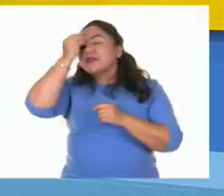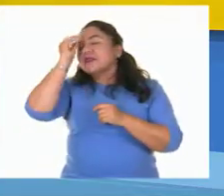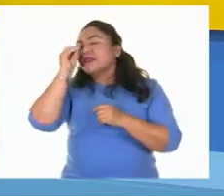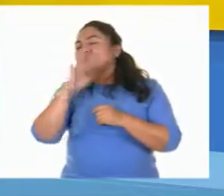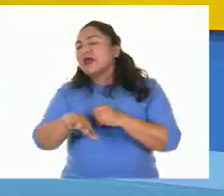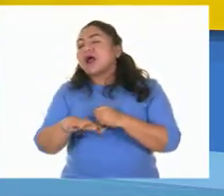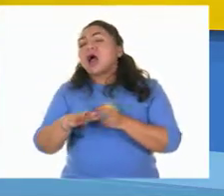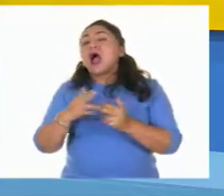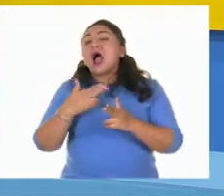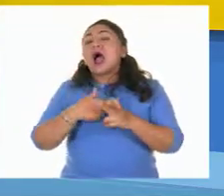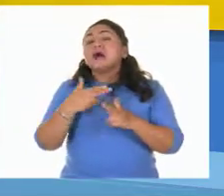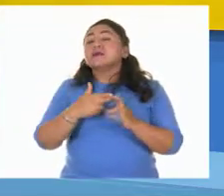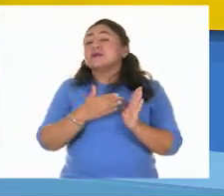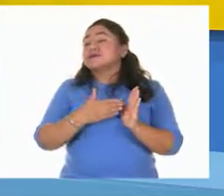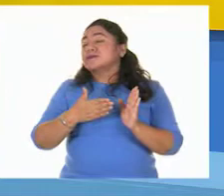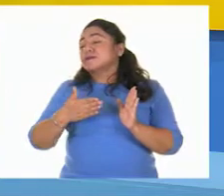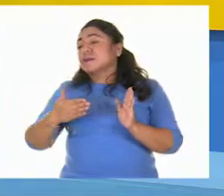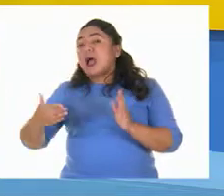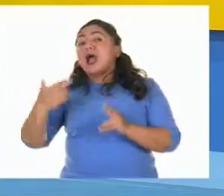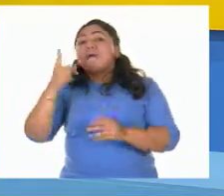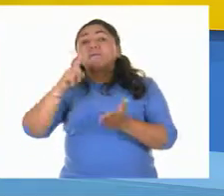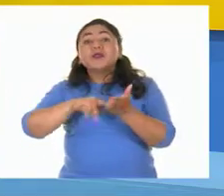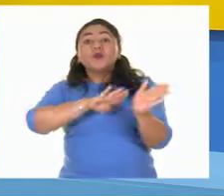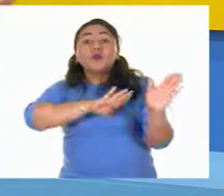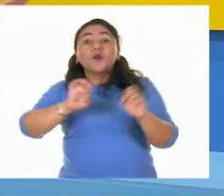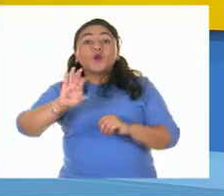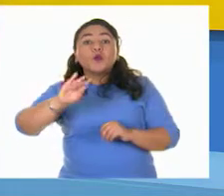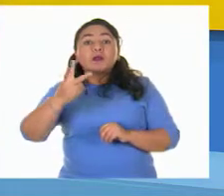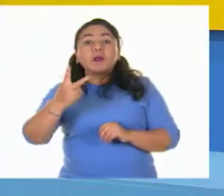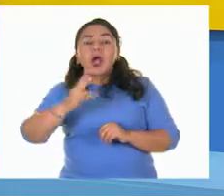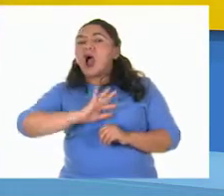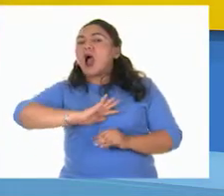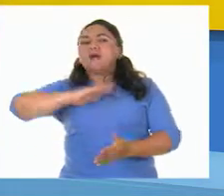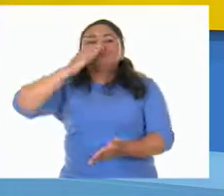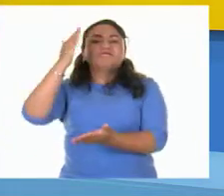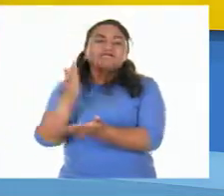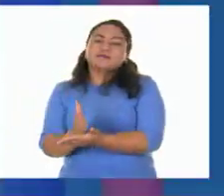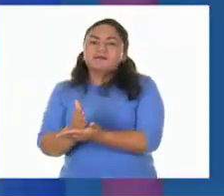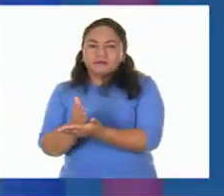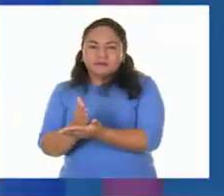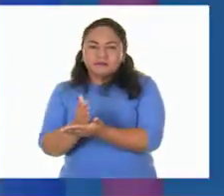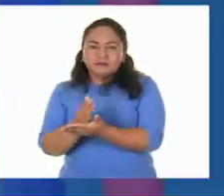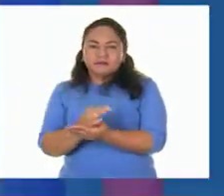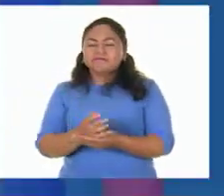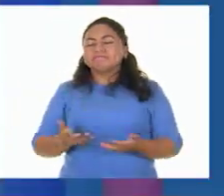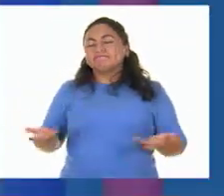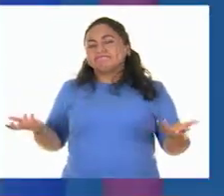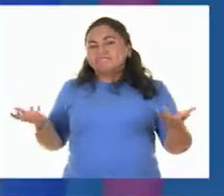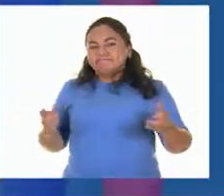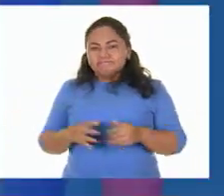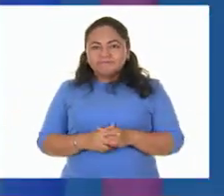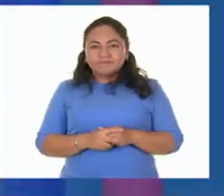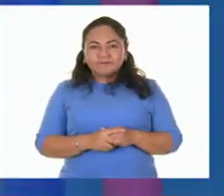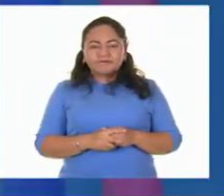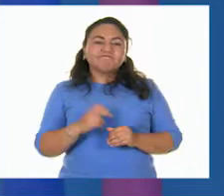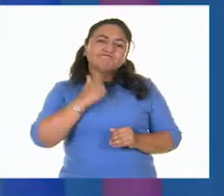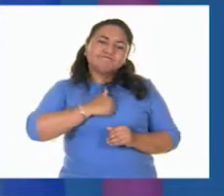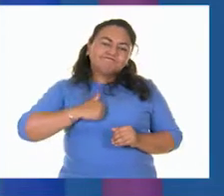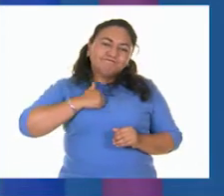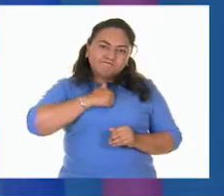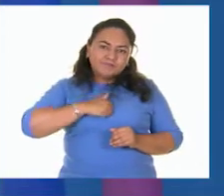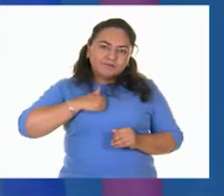hasta que, como ya dijimos, en 1992 se detuvo por completo esta iniciativa. No, vaya. Es una